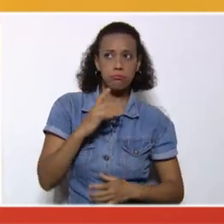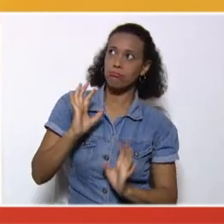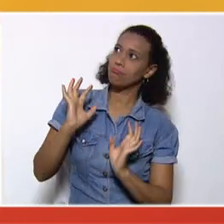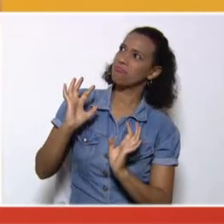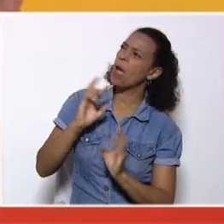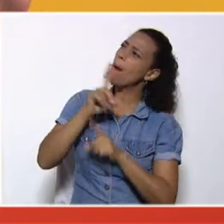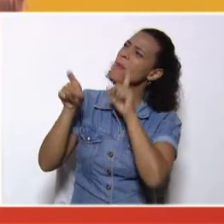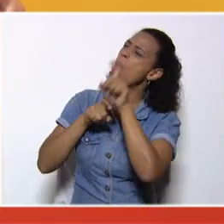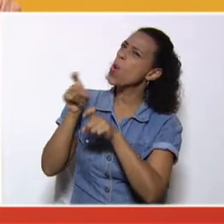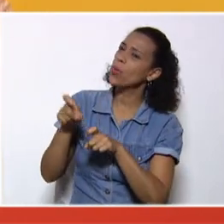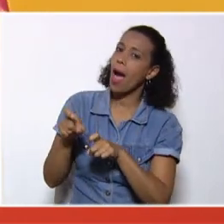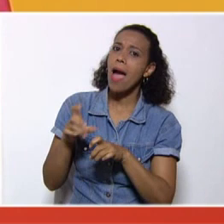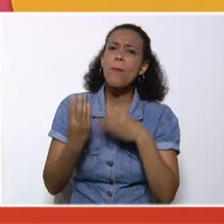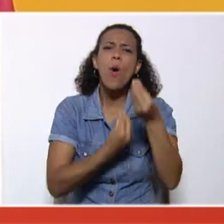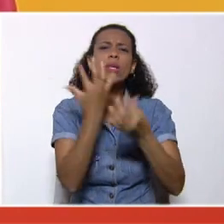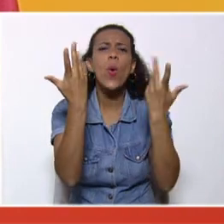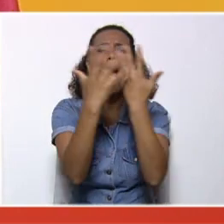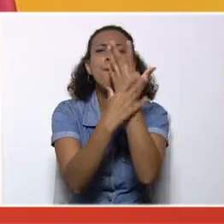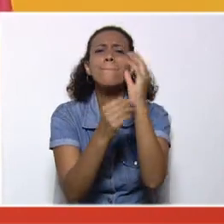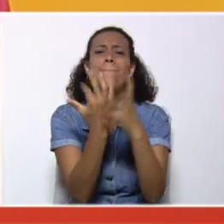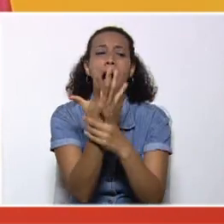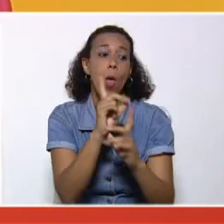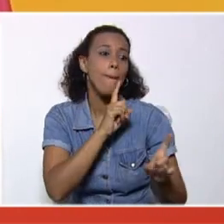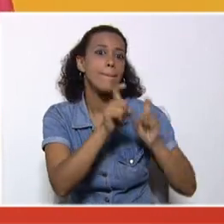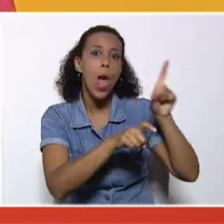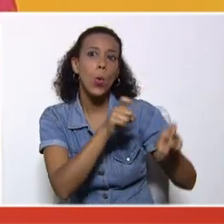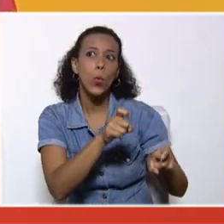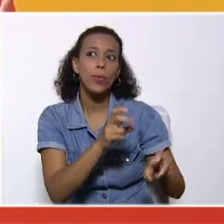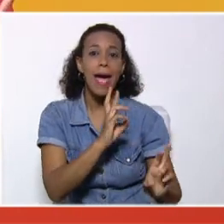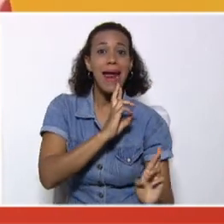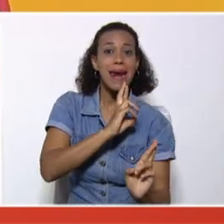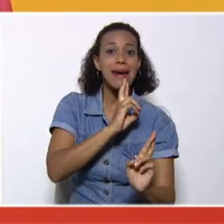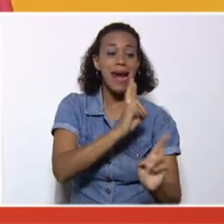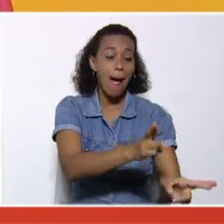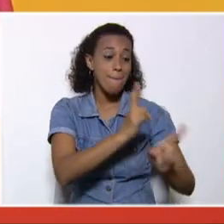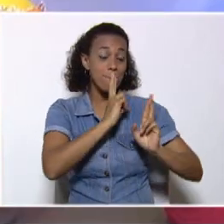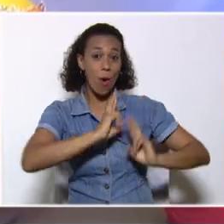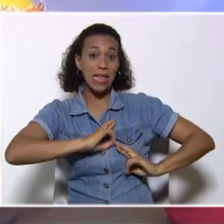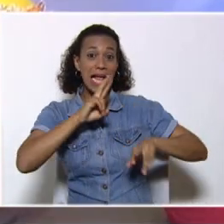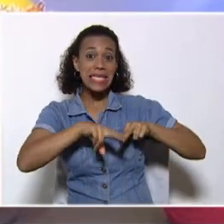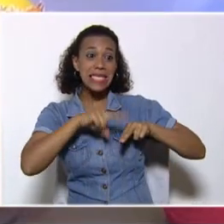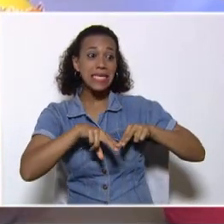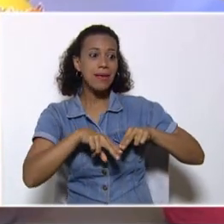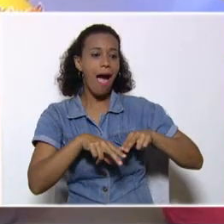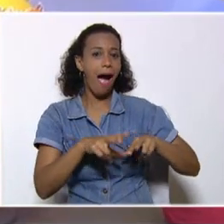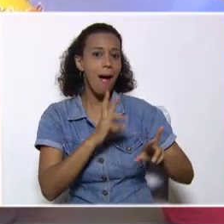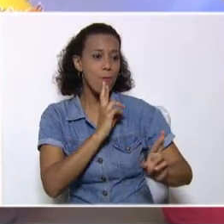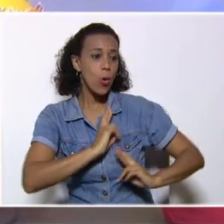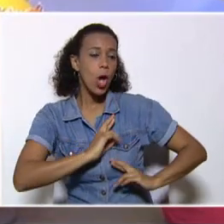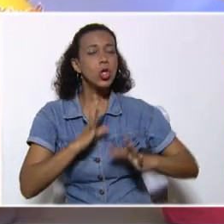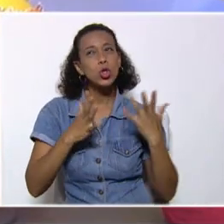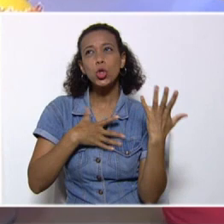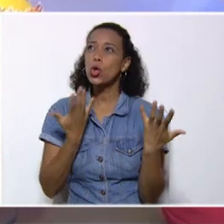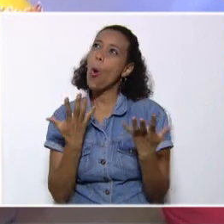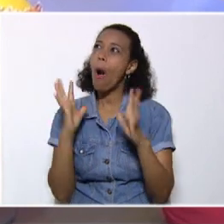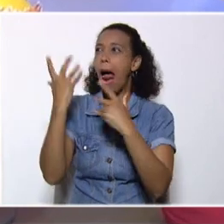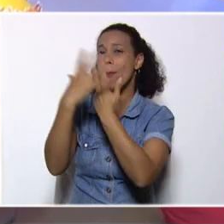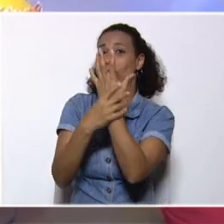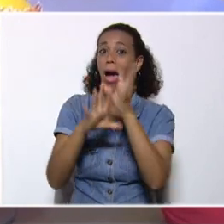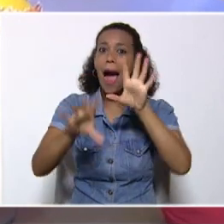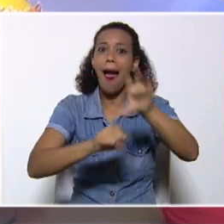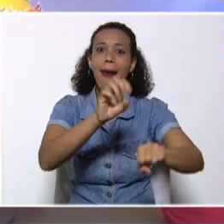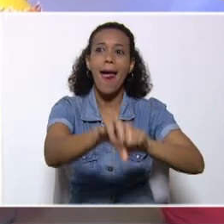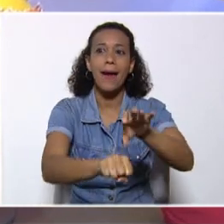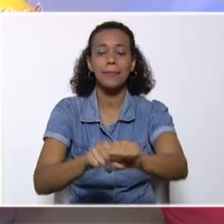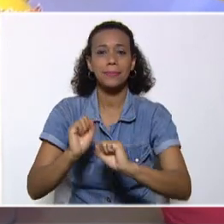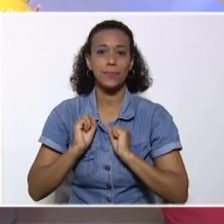podemos hacer con las manos? Y acá la niña y el niño nos va a responder, con las manos yo puedo agarrar las